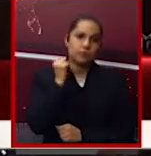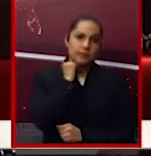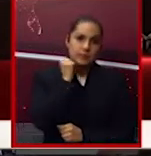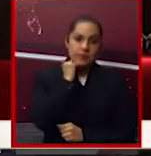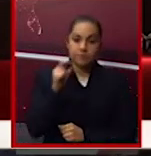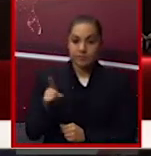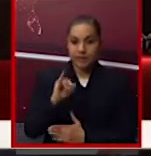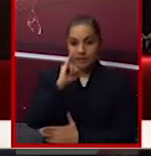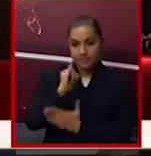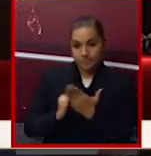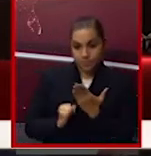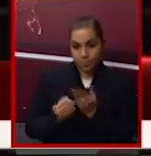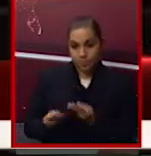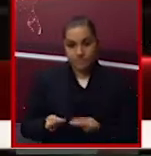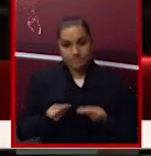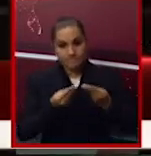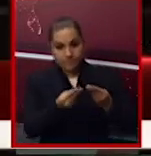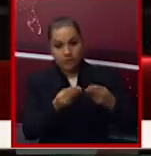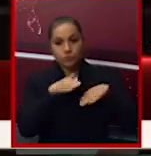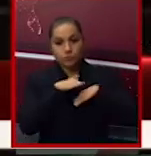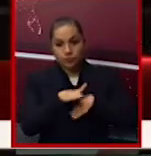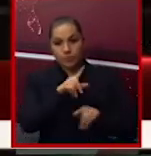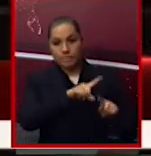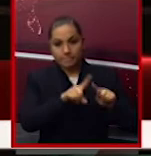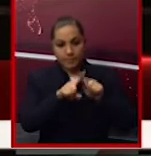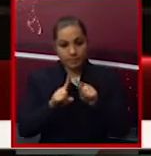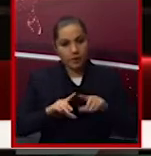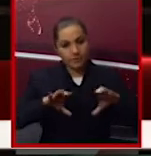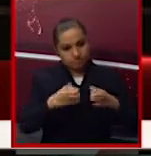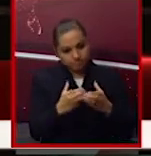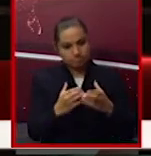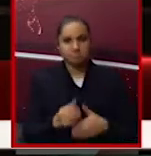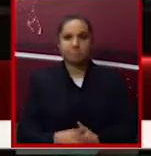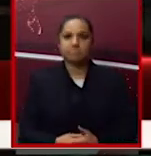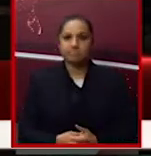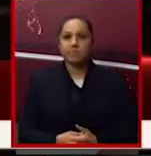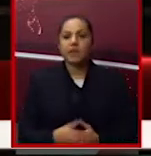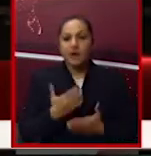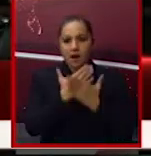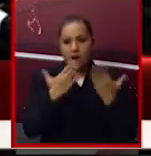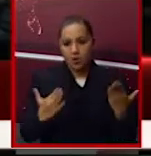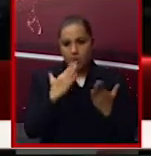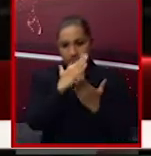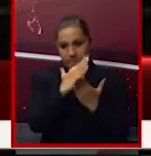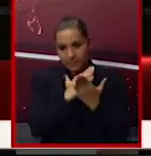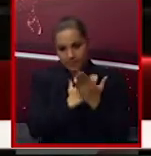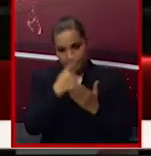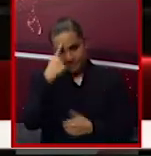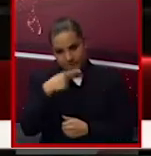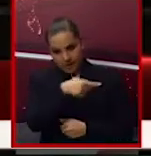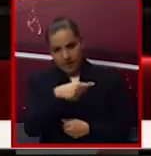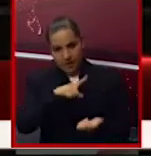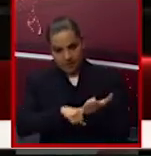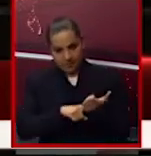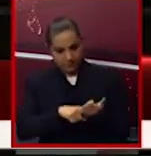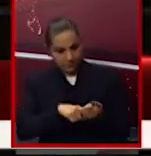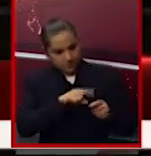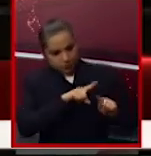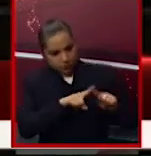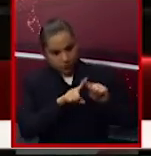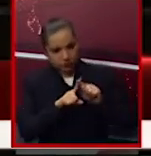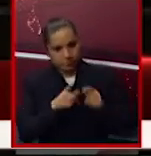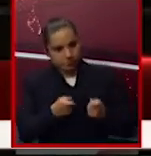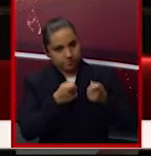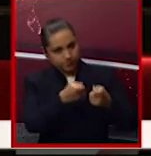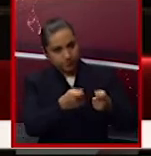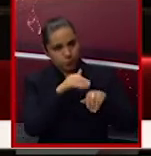informe escrito del Estado General que guarda la administración pública del país. Reitera a usted, ciudadano presidente, las